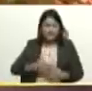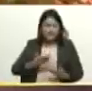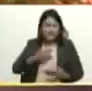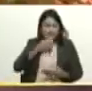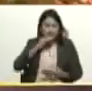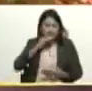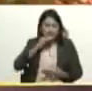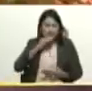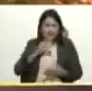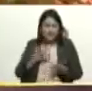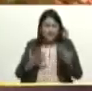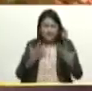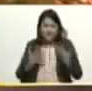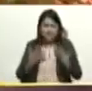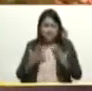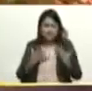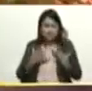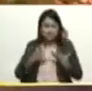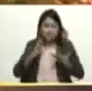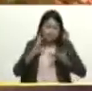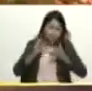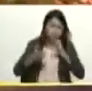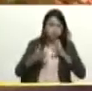que le desborda a uno